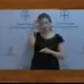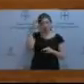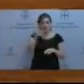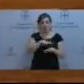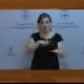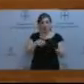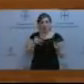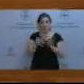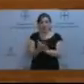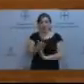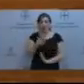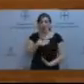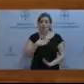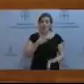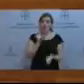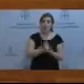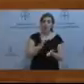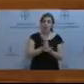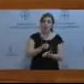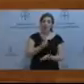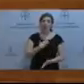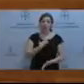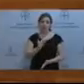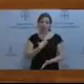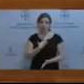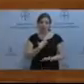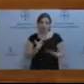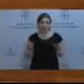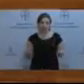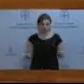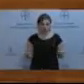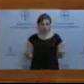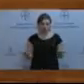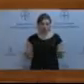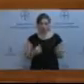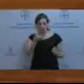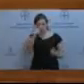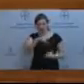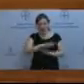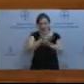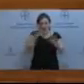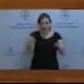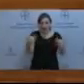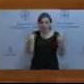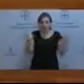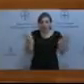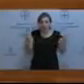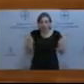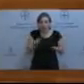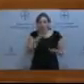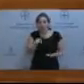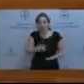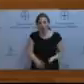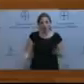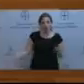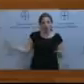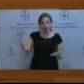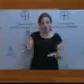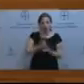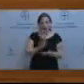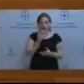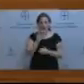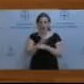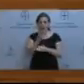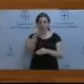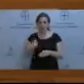corrido a cuenta de los ayuntamientos. Y claro, hay que tener muy claras cuáles son las competencias, porque aquí volvemos al mismo ejemplo